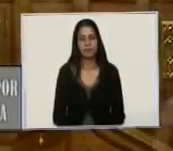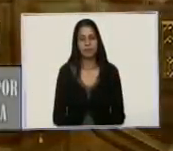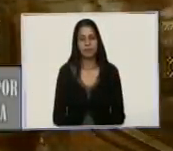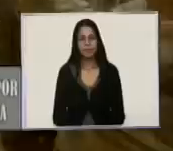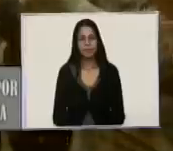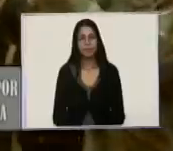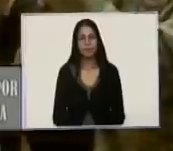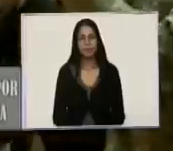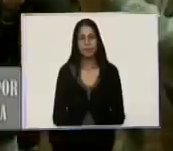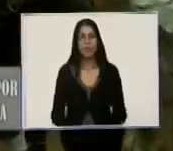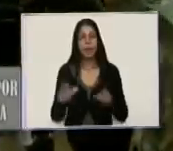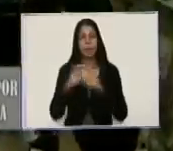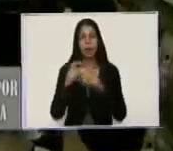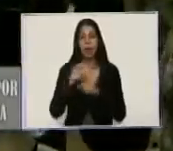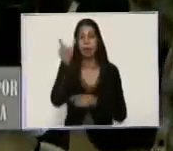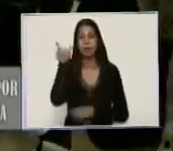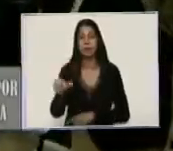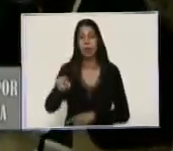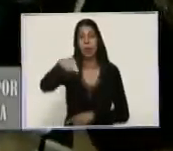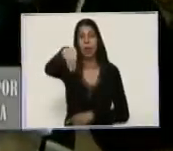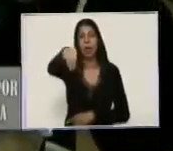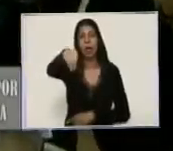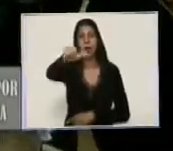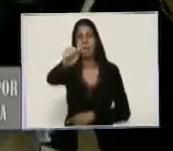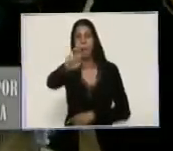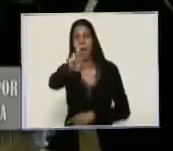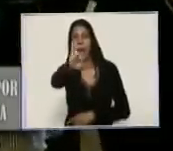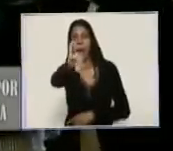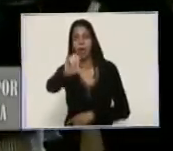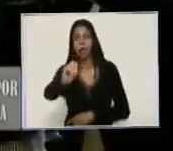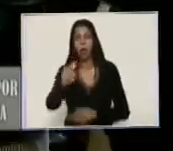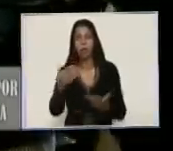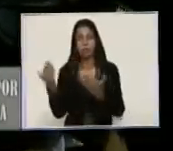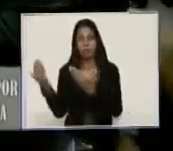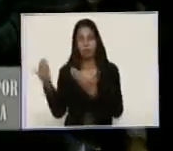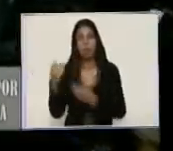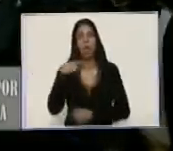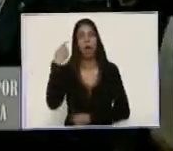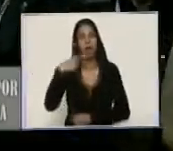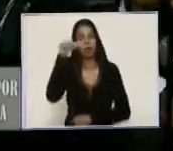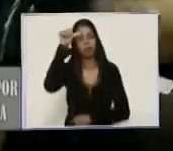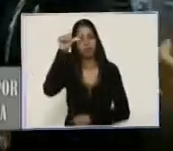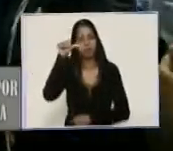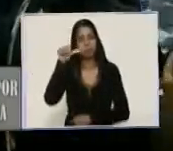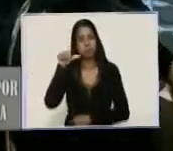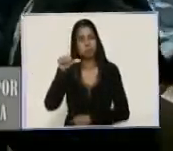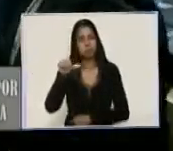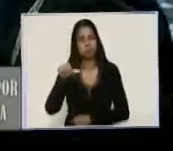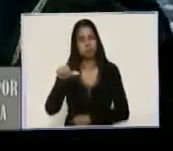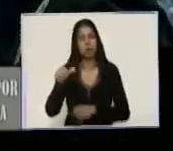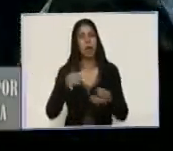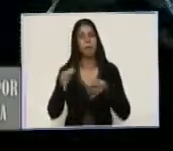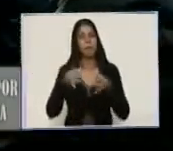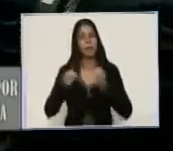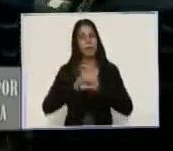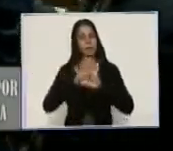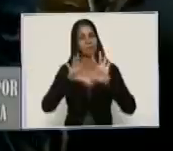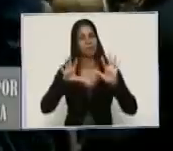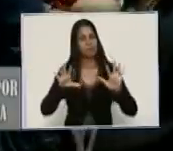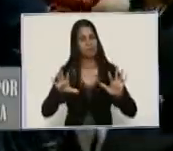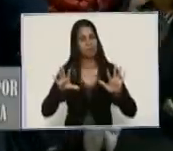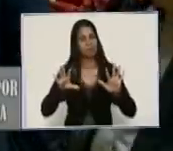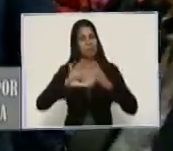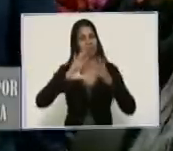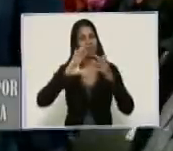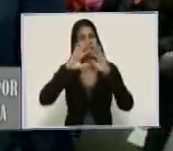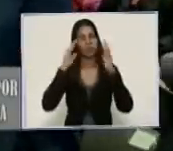Palabra del constituyente Mario Silva, quien decía, contextualizaba un panorama